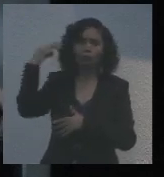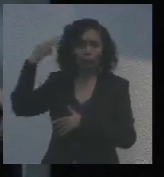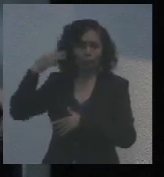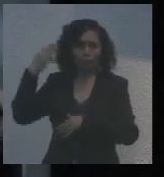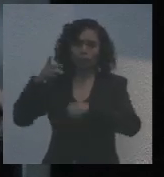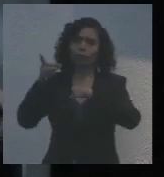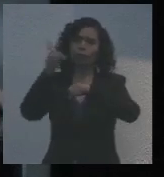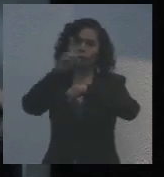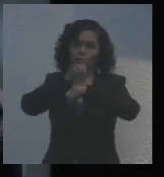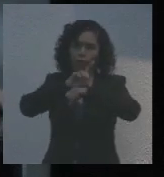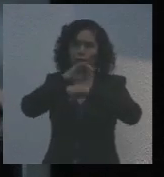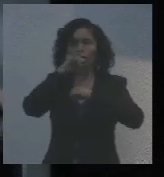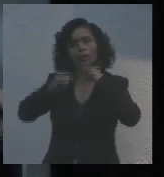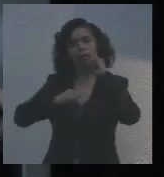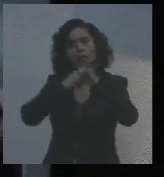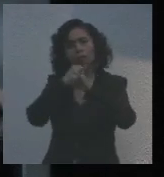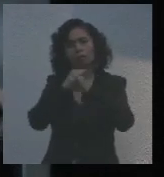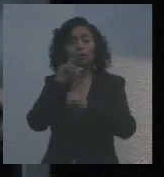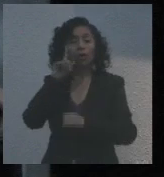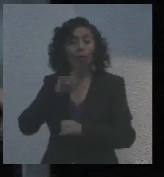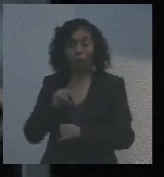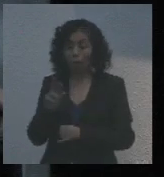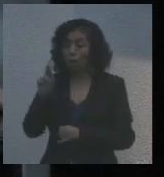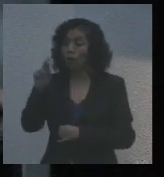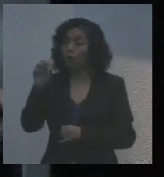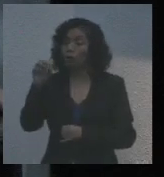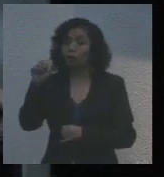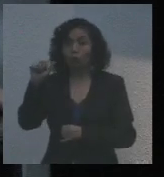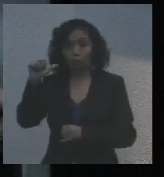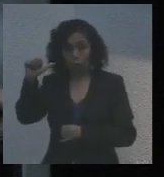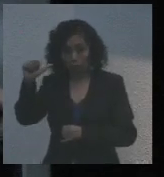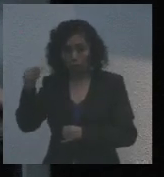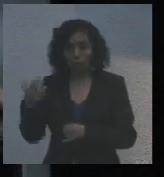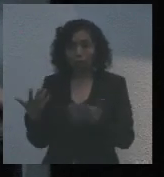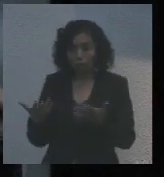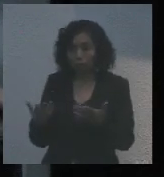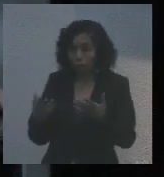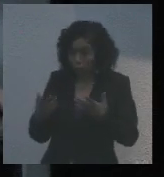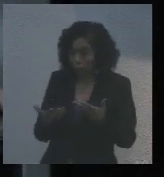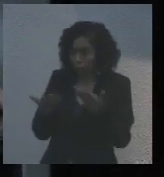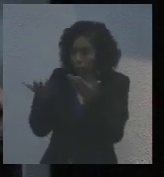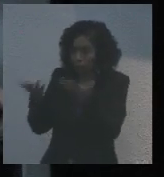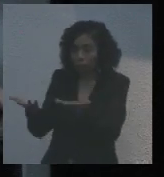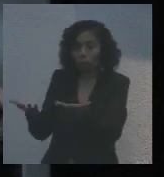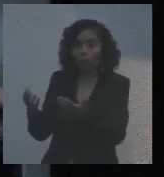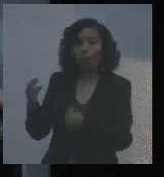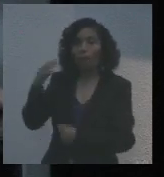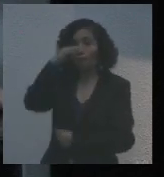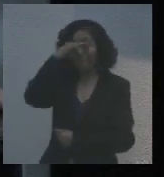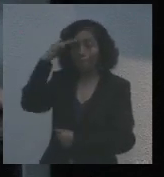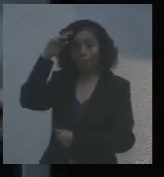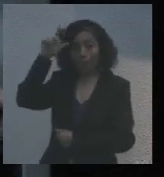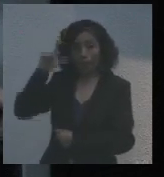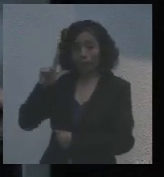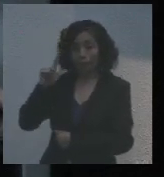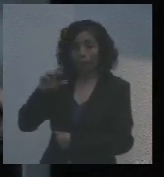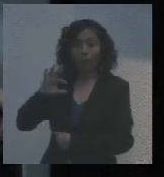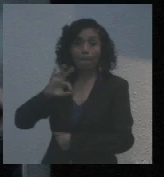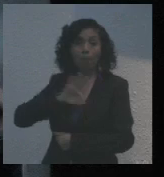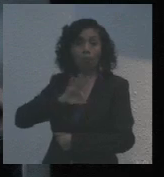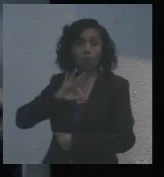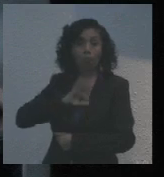Internacional de la mujer Rosa María recibió de manos de la gobernadora Mara lesama la presea